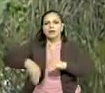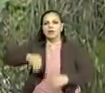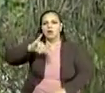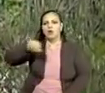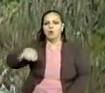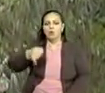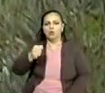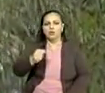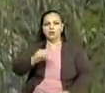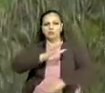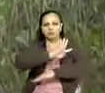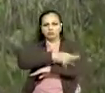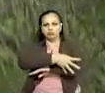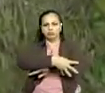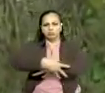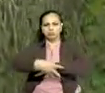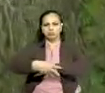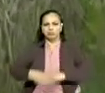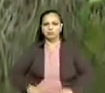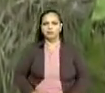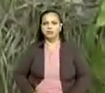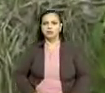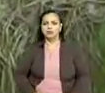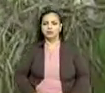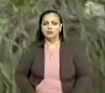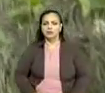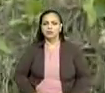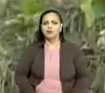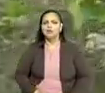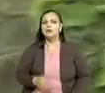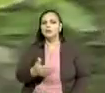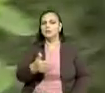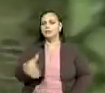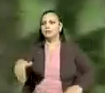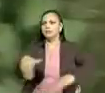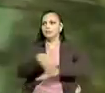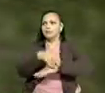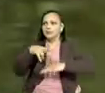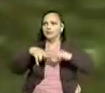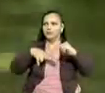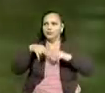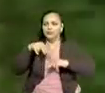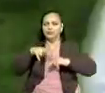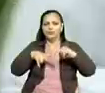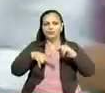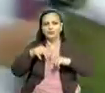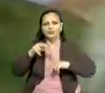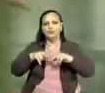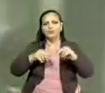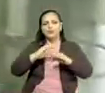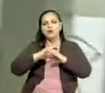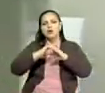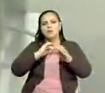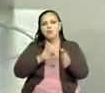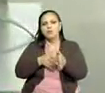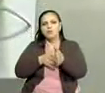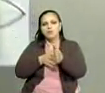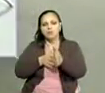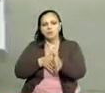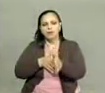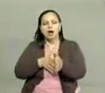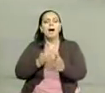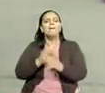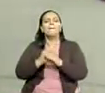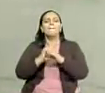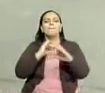un momento, ha construido esa parada de buses y aquí es poco utilizada. ¿Por qué? Esa parada de